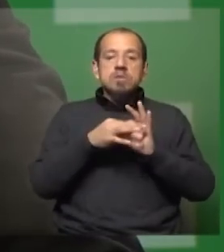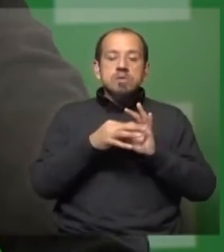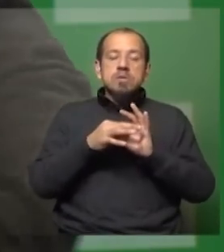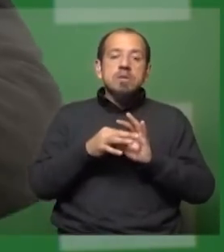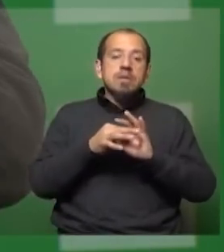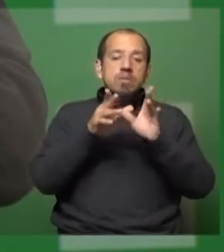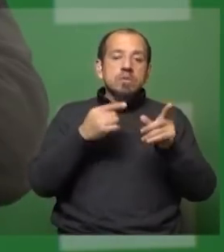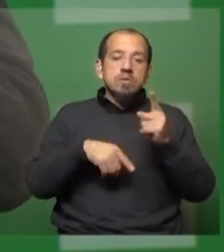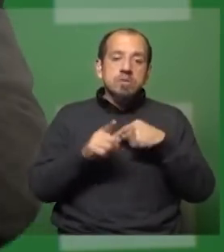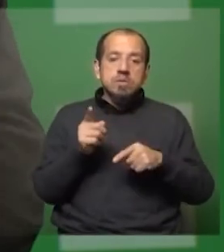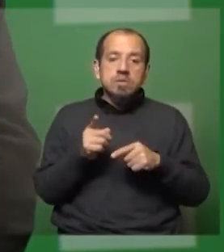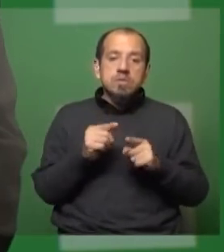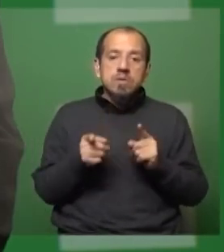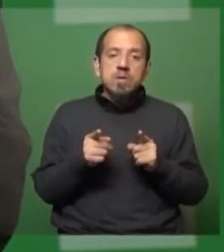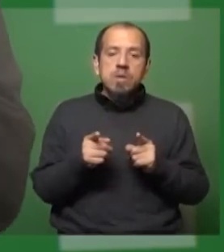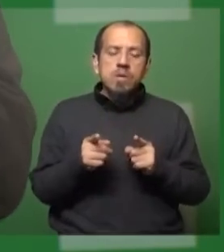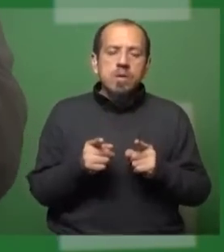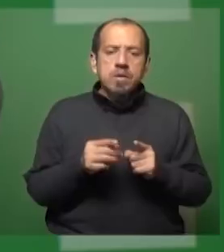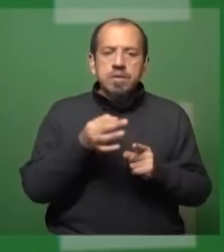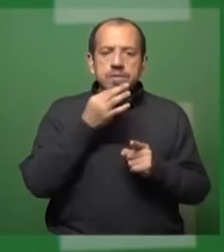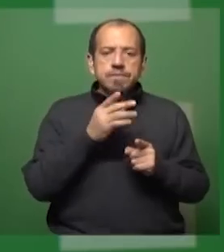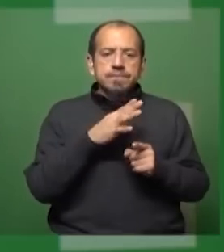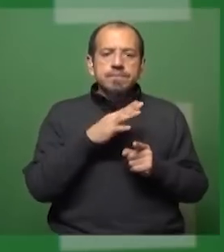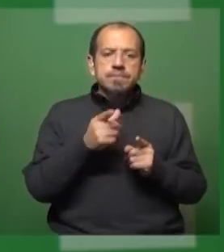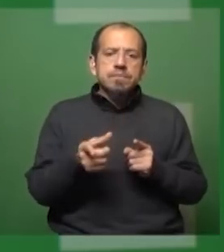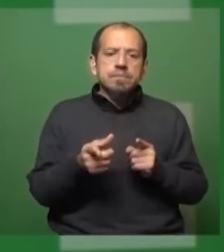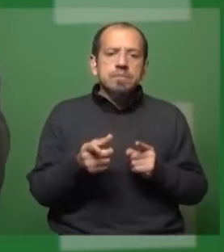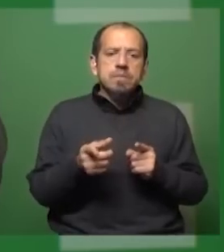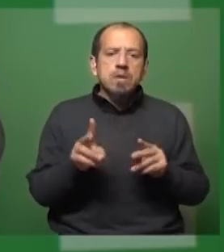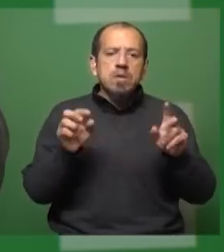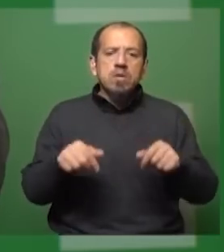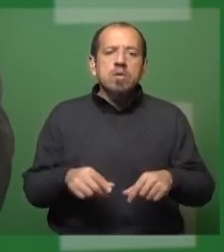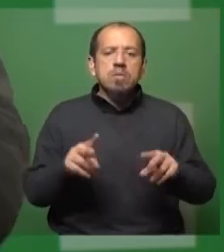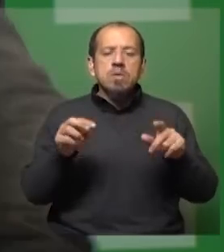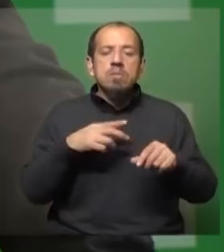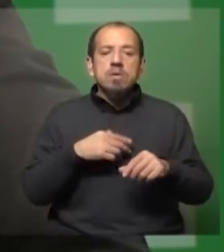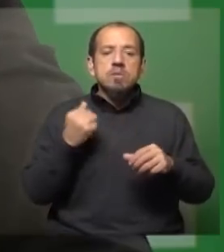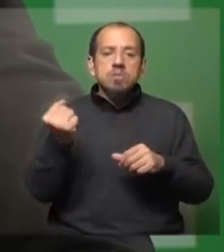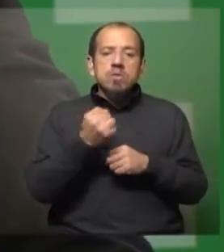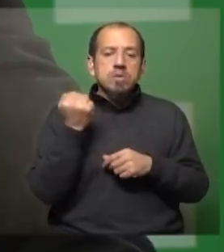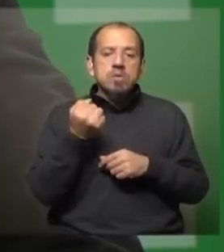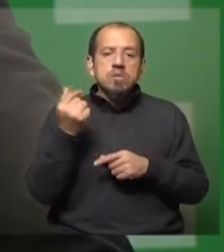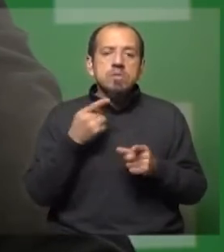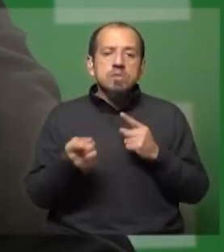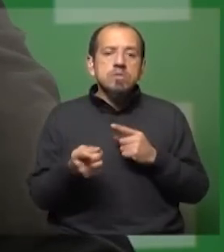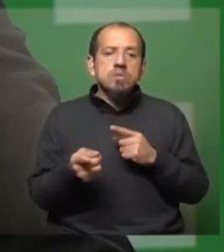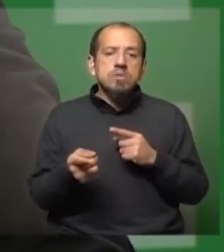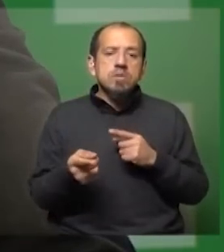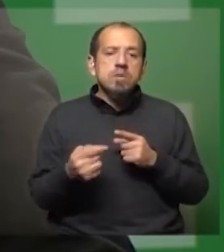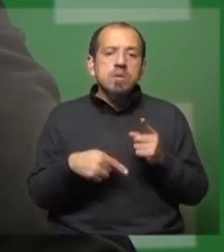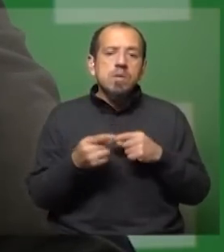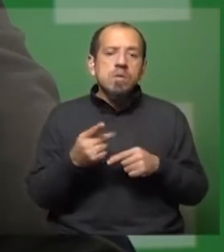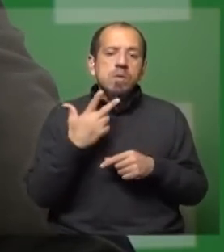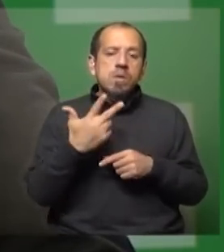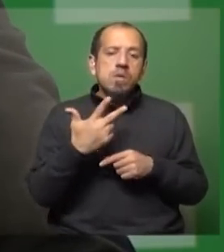la entendemos aquí entonces lo que te quiero decir es ahí hay una agenda en común de temas muy grandes y después si querés meter los